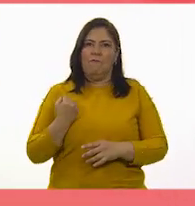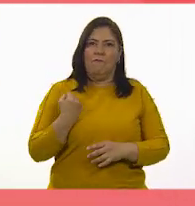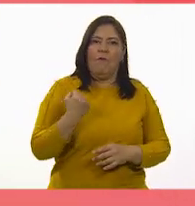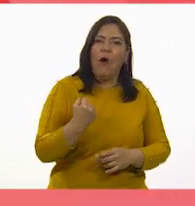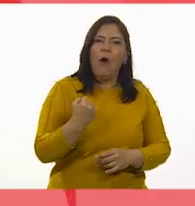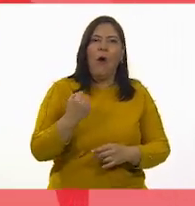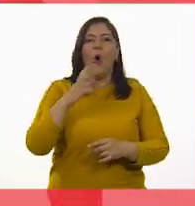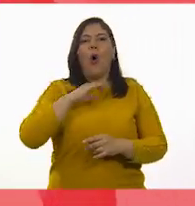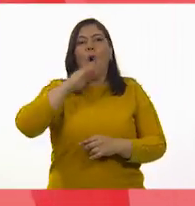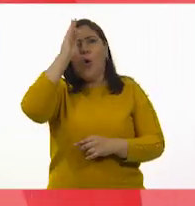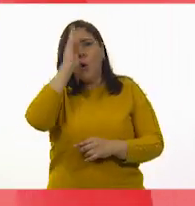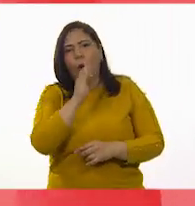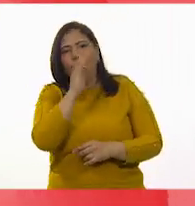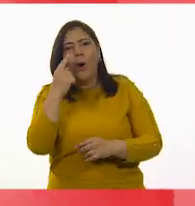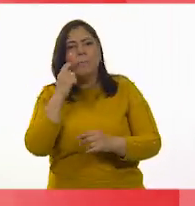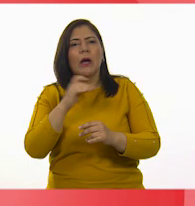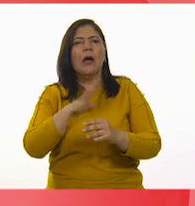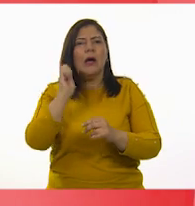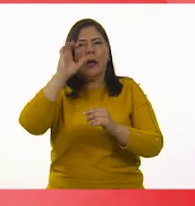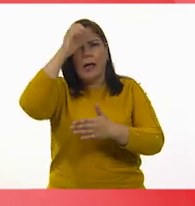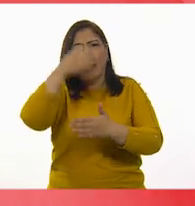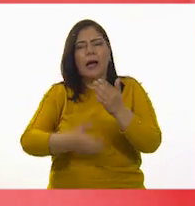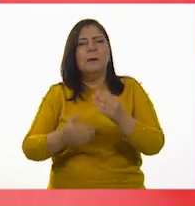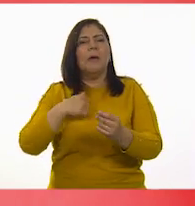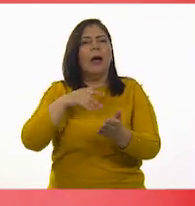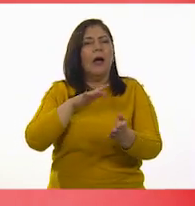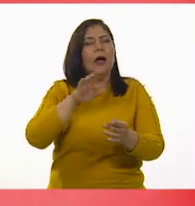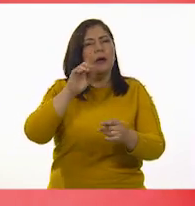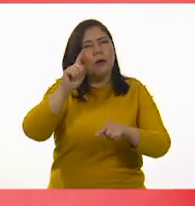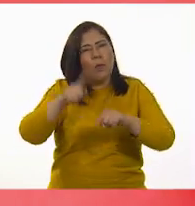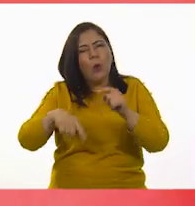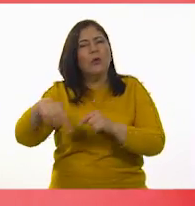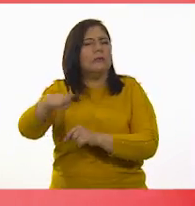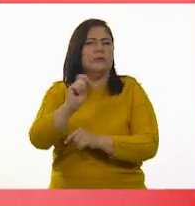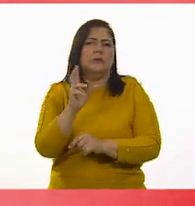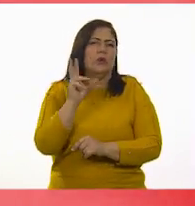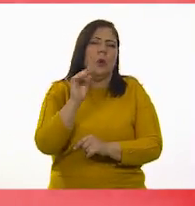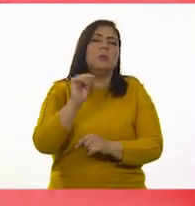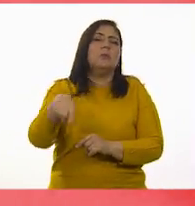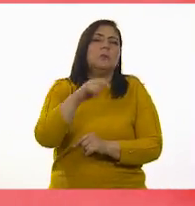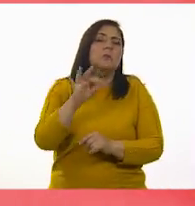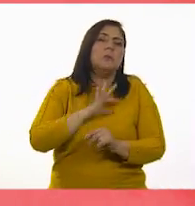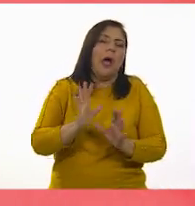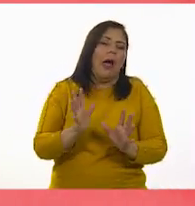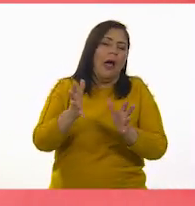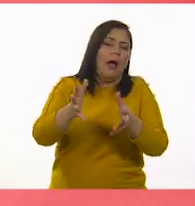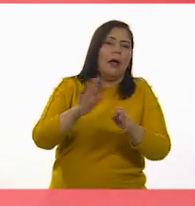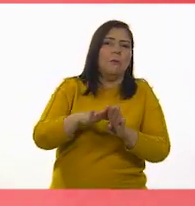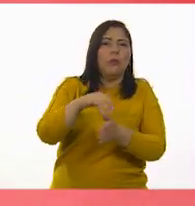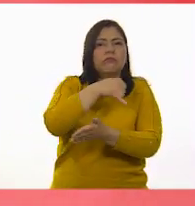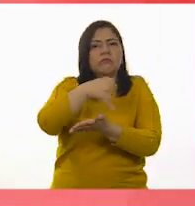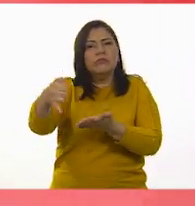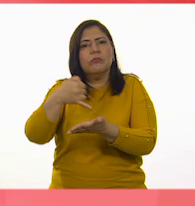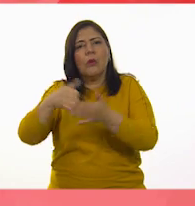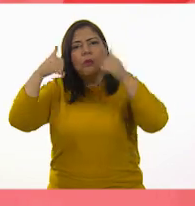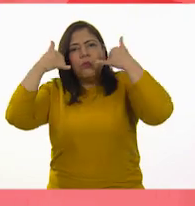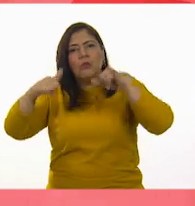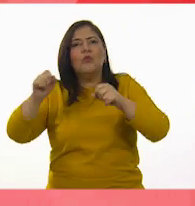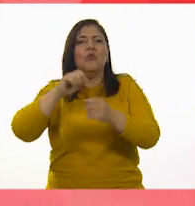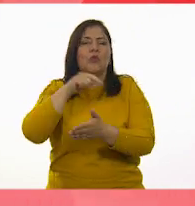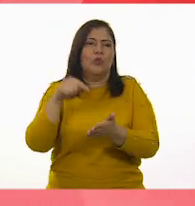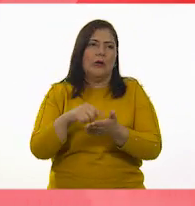de la evangelización. Al contrario, los españoles necesitaban un lugar fértil para la ganadería. ¿Y dónde creen que lo